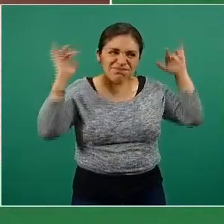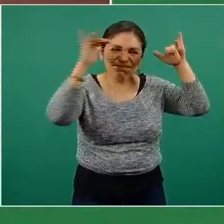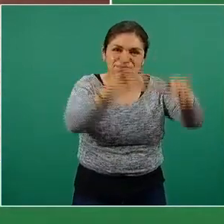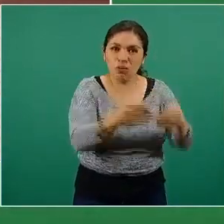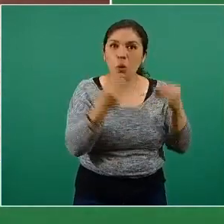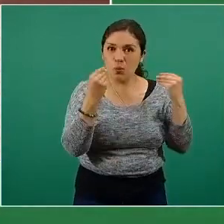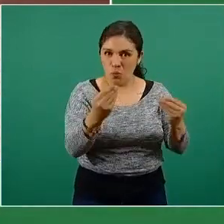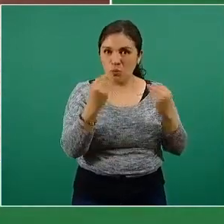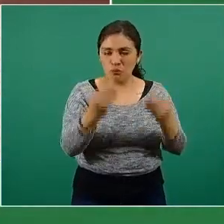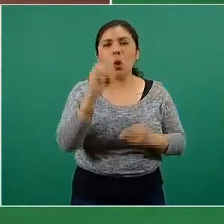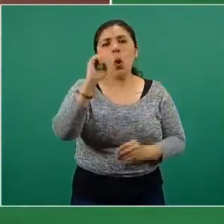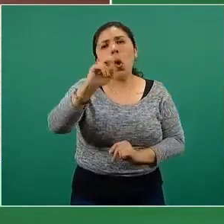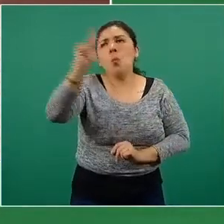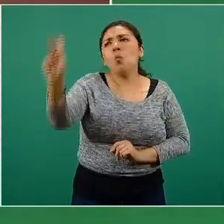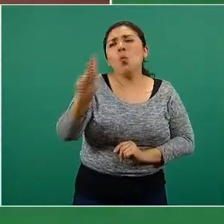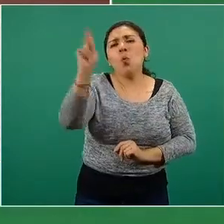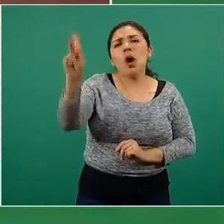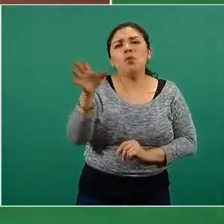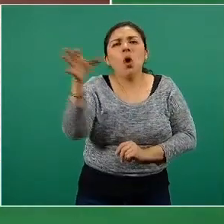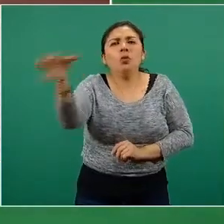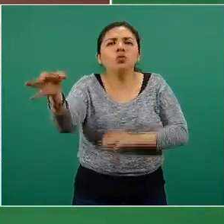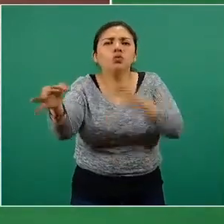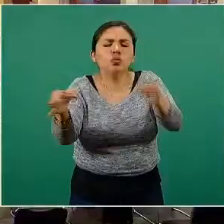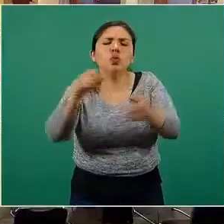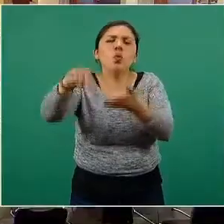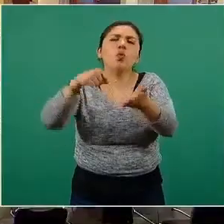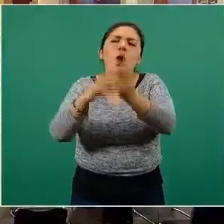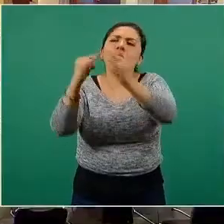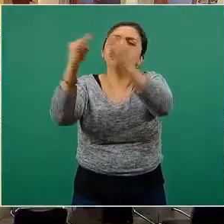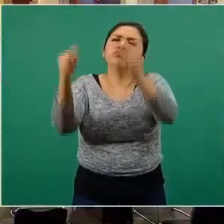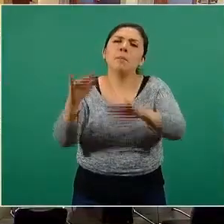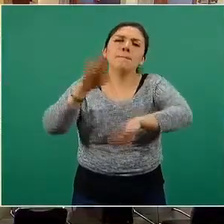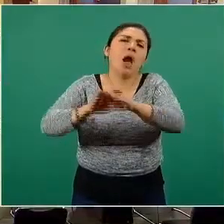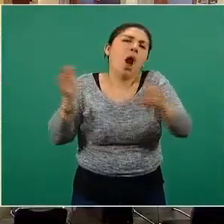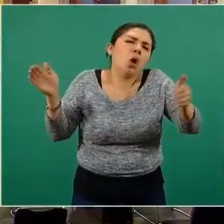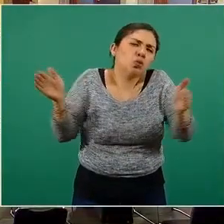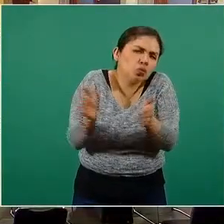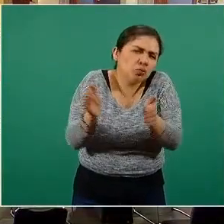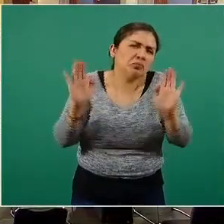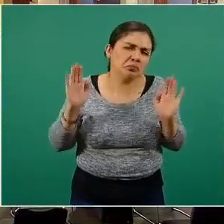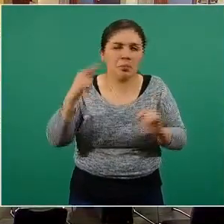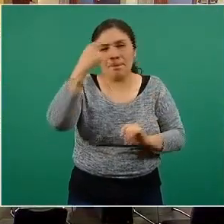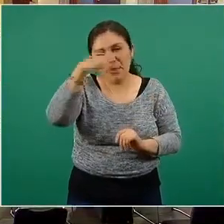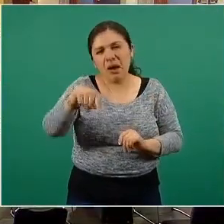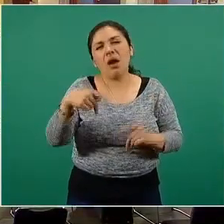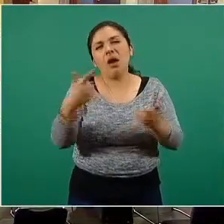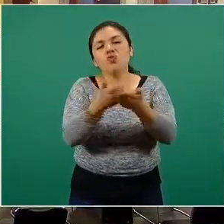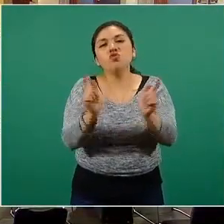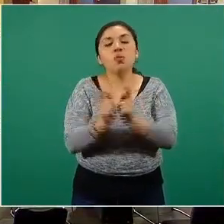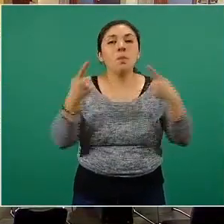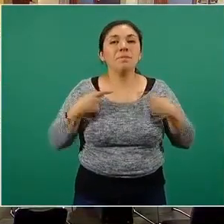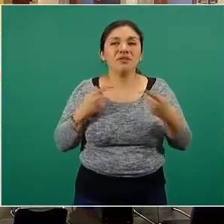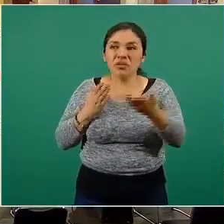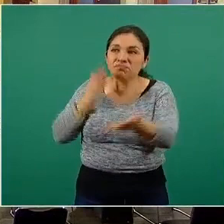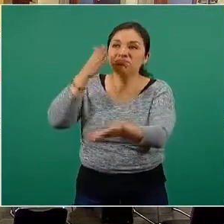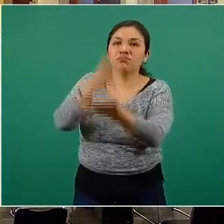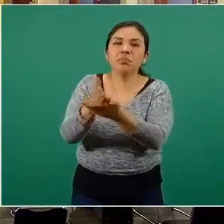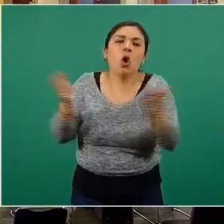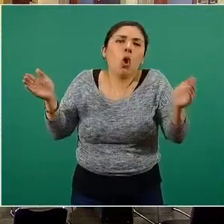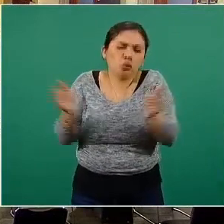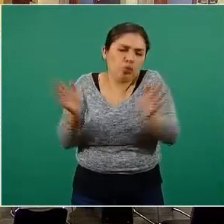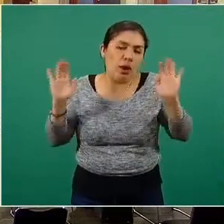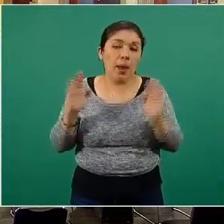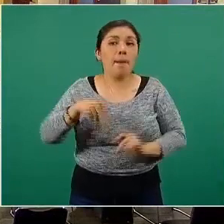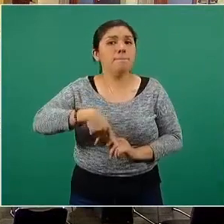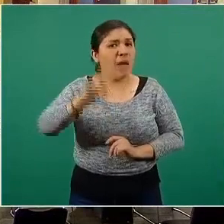En comunidades más rurales son sitios o unidades o células de vacunación o brigadas de vacunación más pequeñas, ¿no?